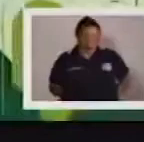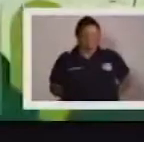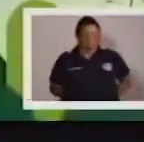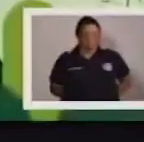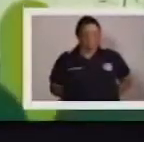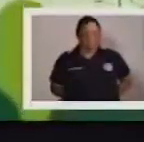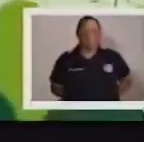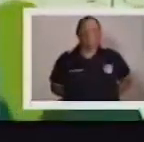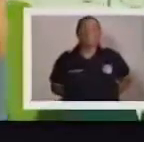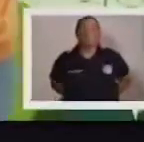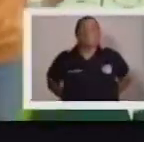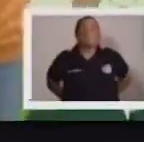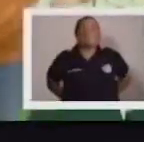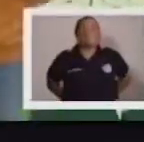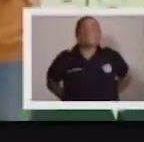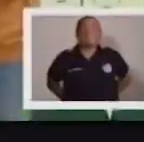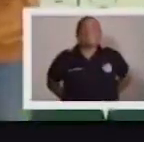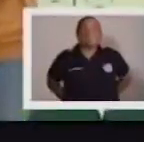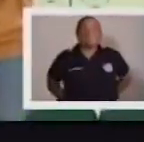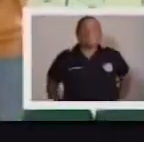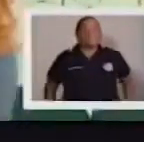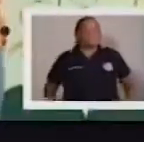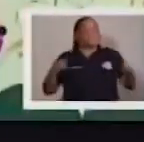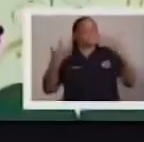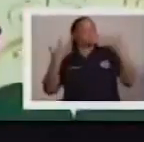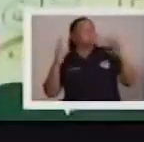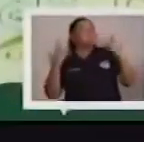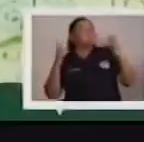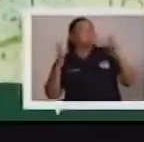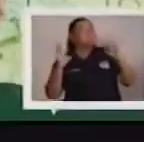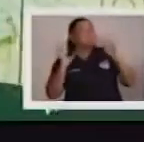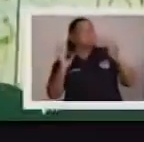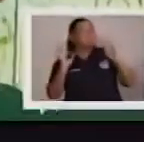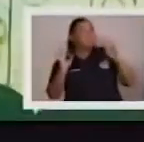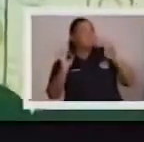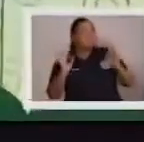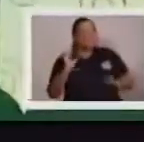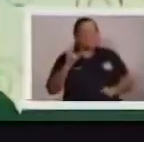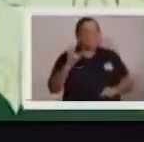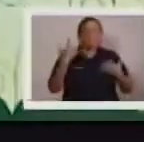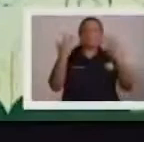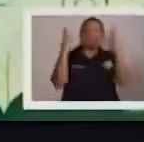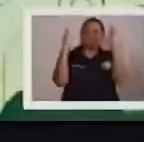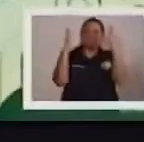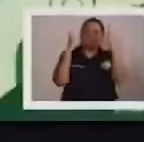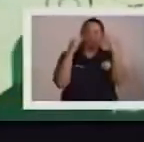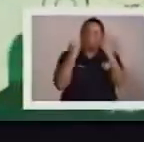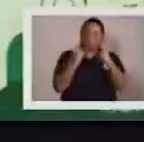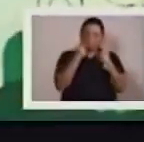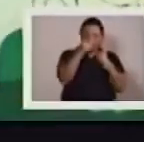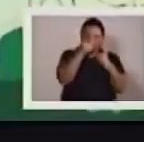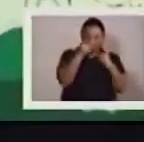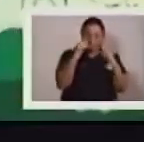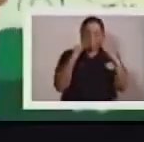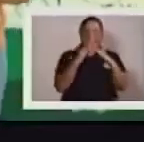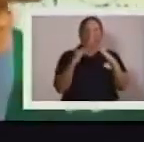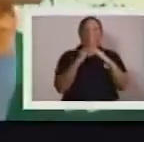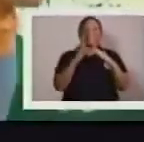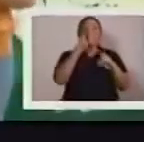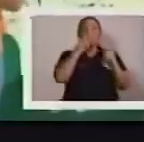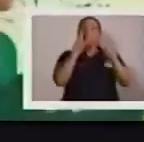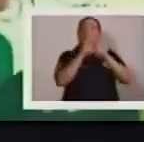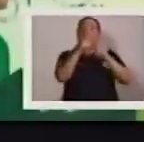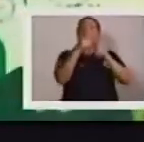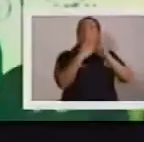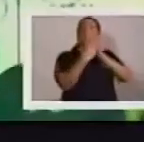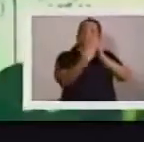también. Muy bien, chicos, excelente. Un aplauso para ustedes en casa. Y la pueden seguir cantando.